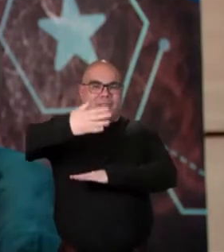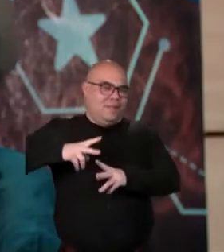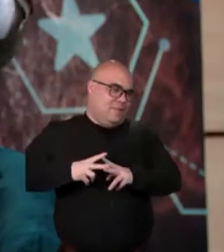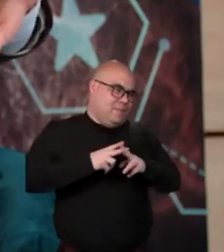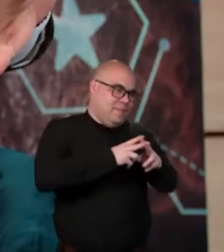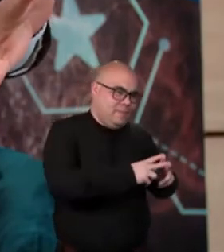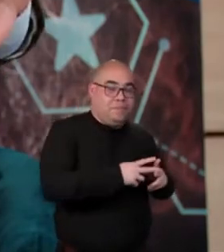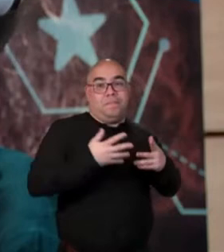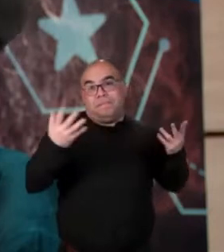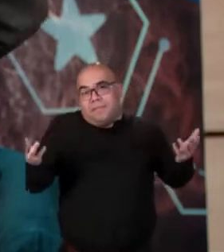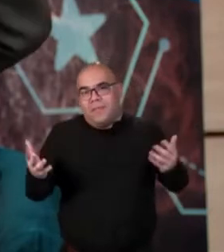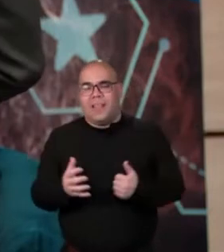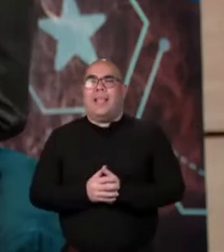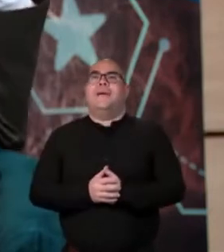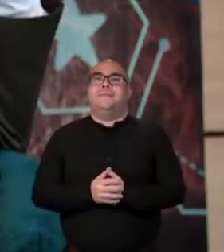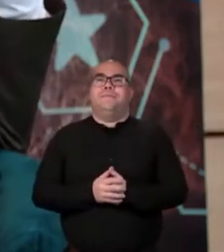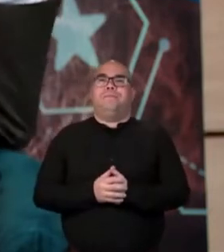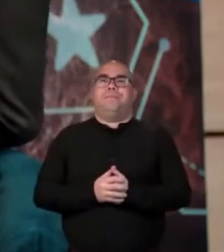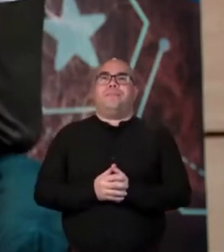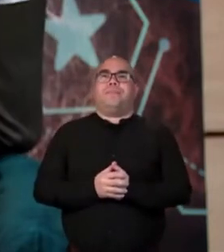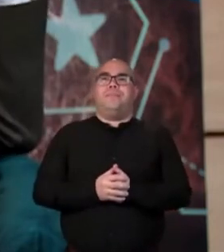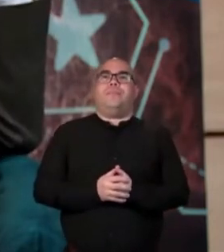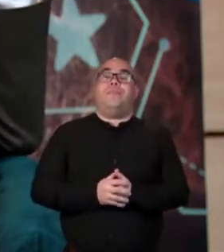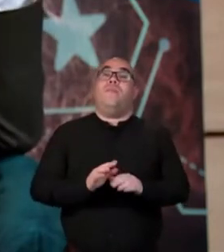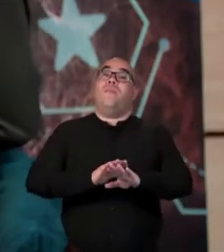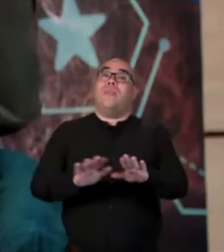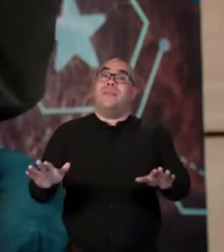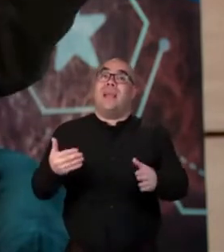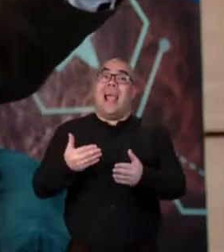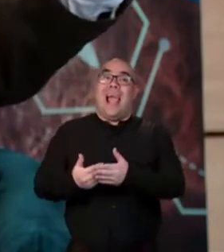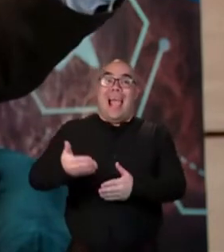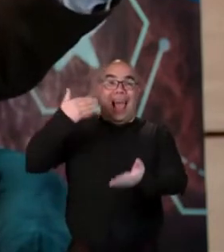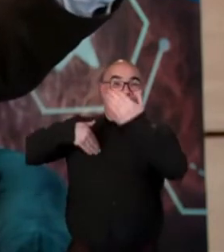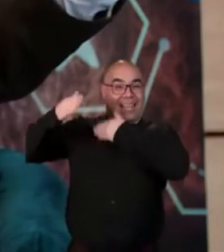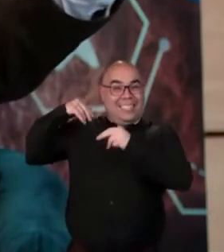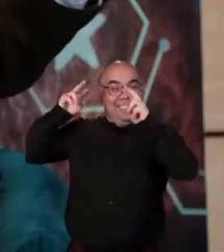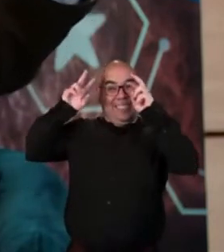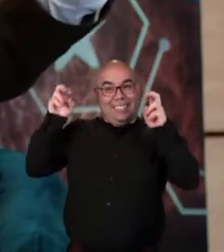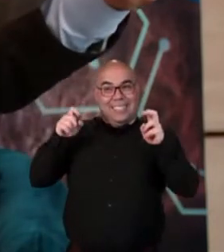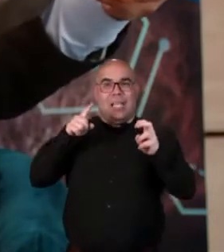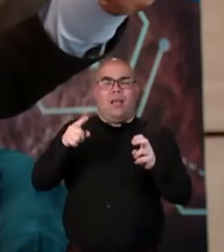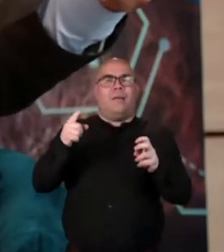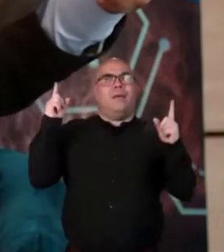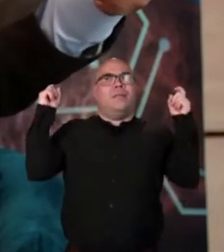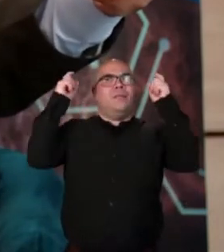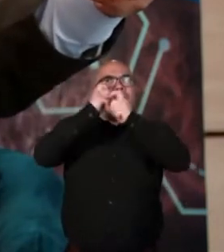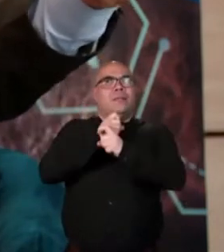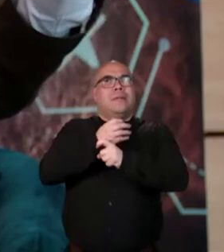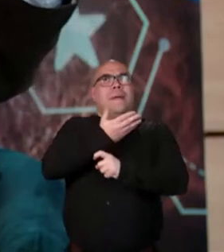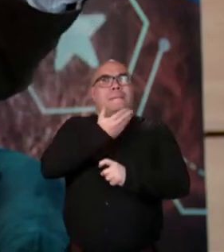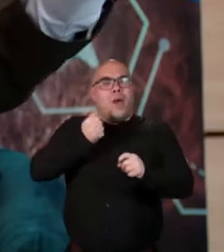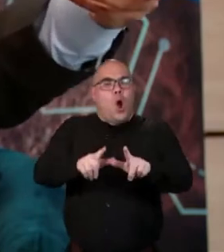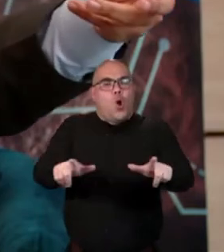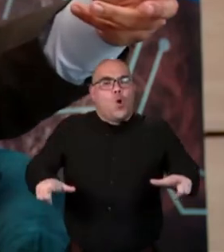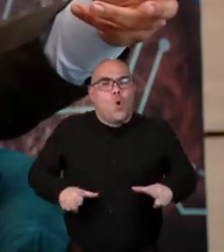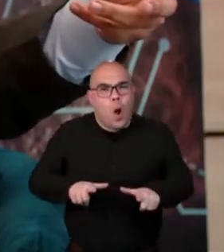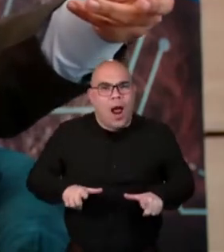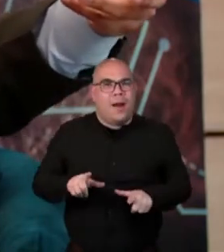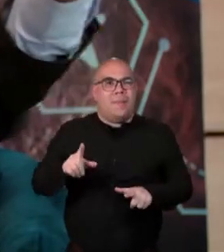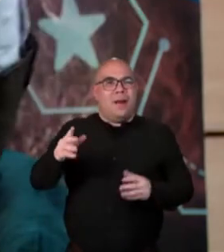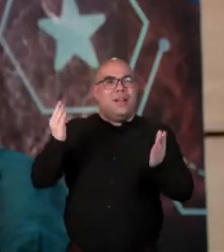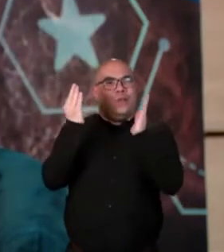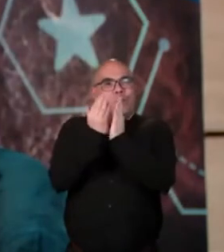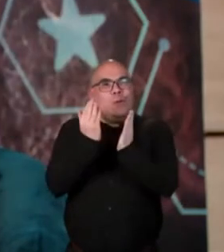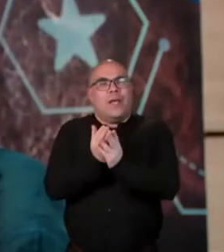pero amén de eso previamente ya teníamos identificado ese referente de ser mejor lugar para estudiar mejor lugar para vivir